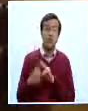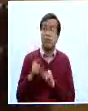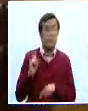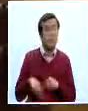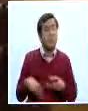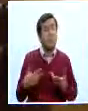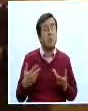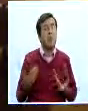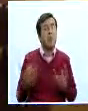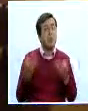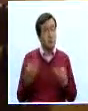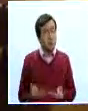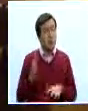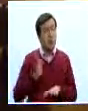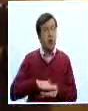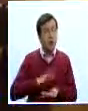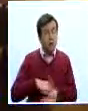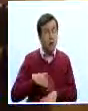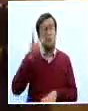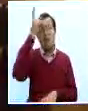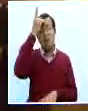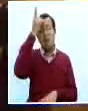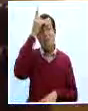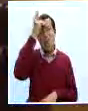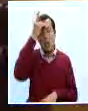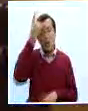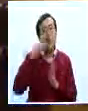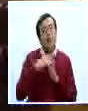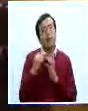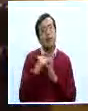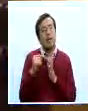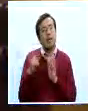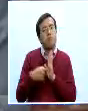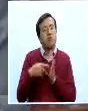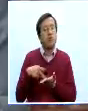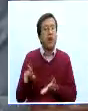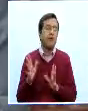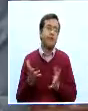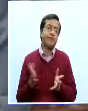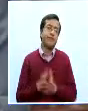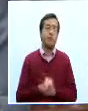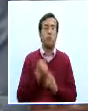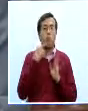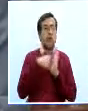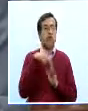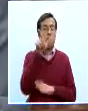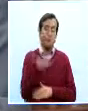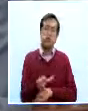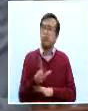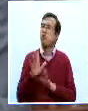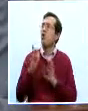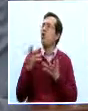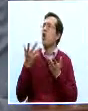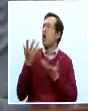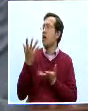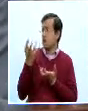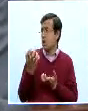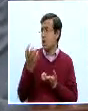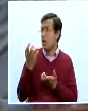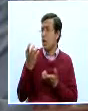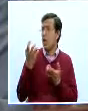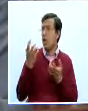crédito cuando están de alguna manera o Tienen alguna irregularidad en el pago de sus influencias eso pasa cuando una persona por ejemplo natural o jurídica quiere contratar